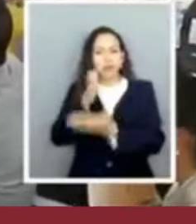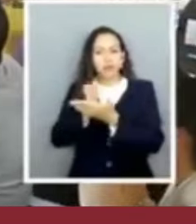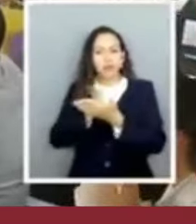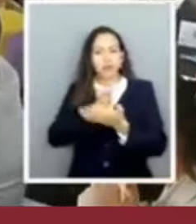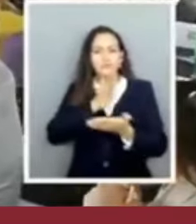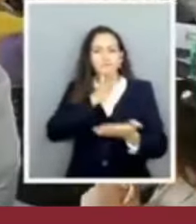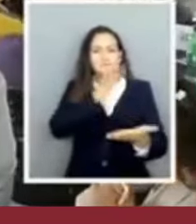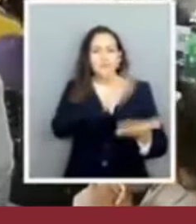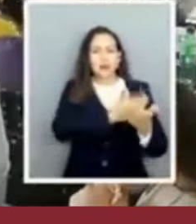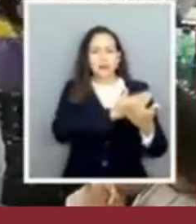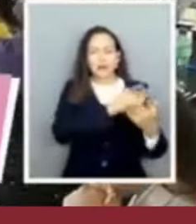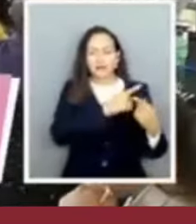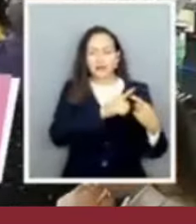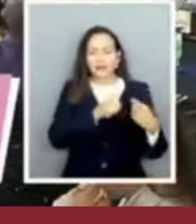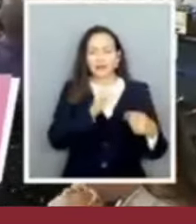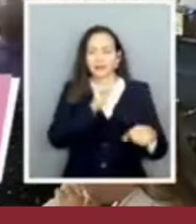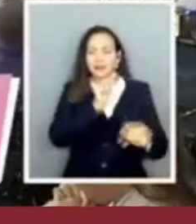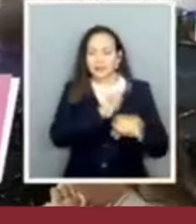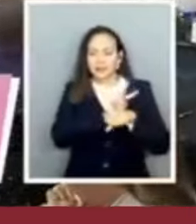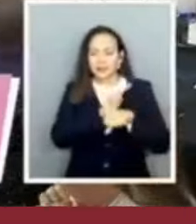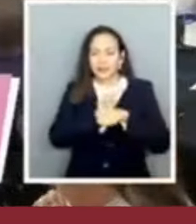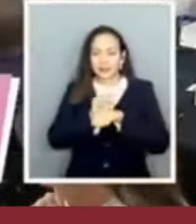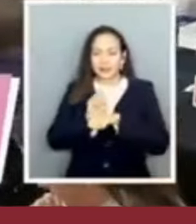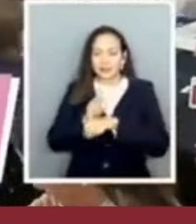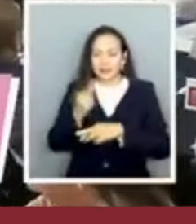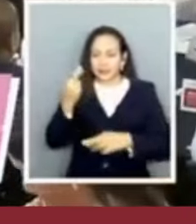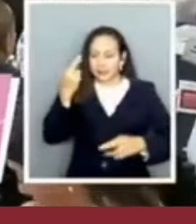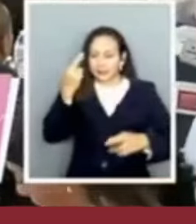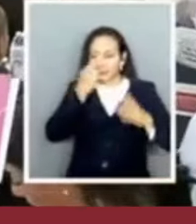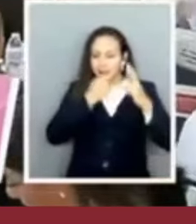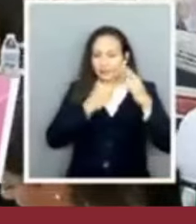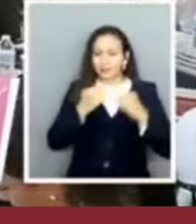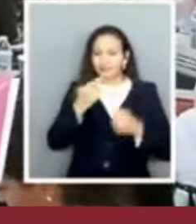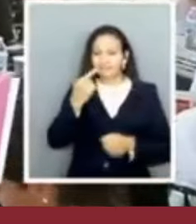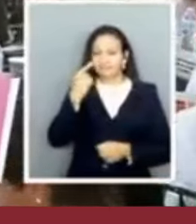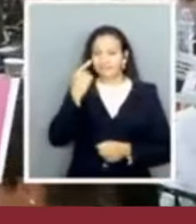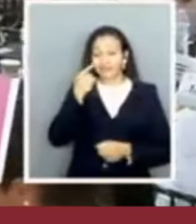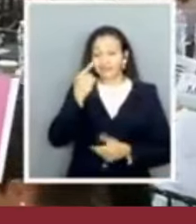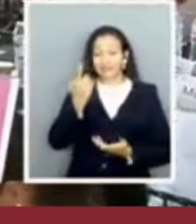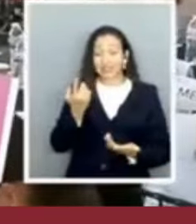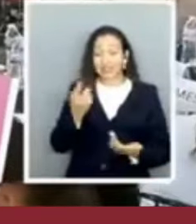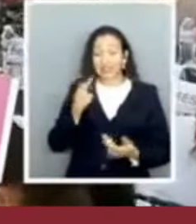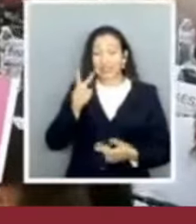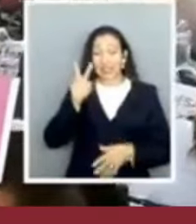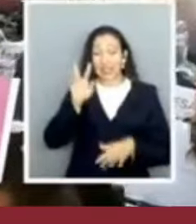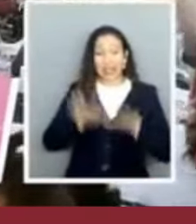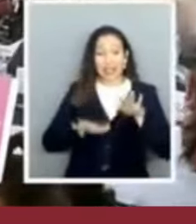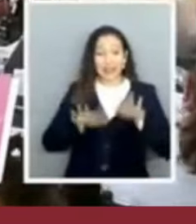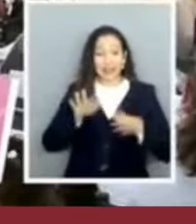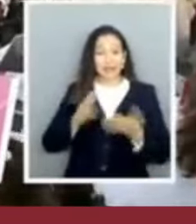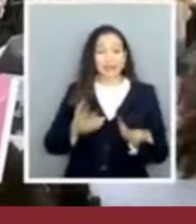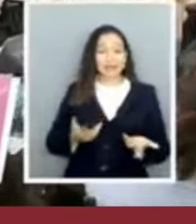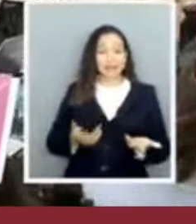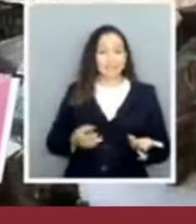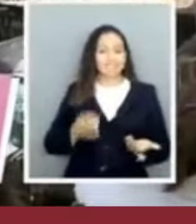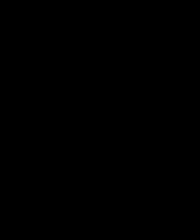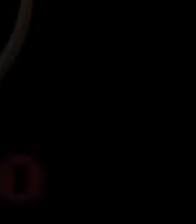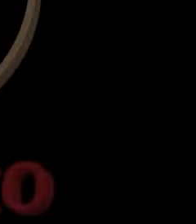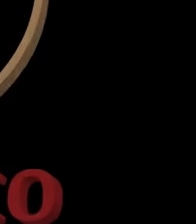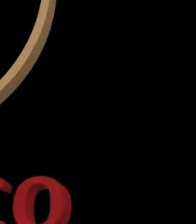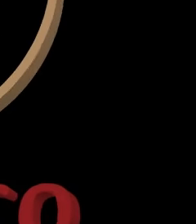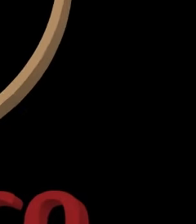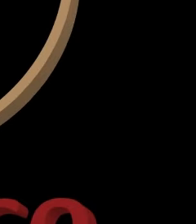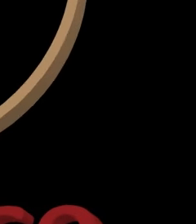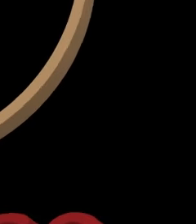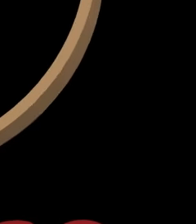garantizar una justicia Imparcial y de calidad hasta la próxima Amigas y amigos de 4t México